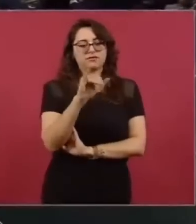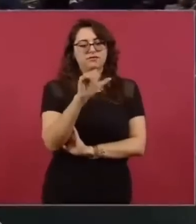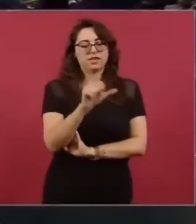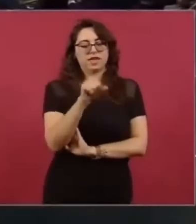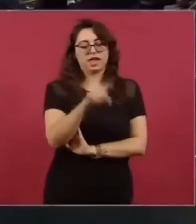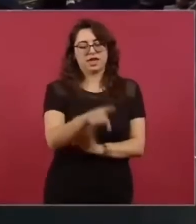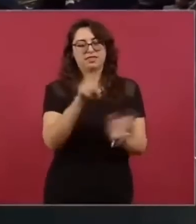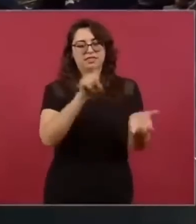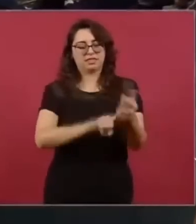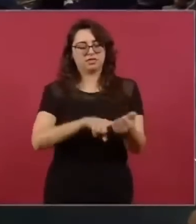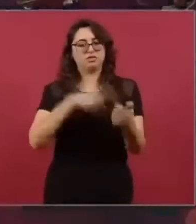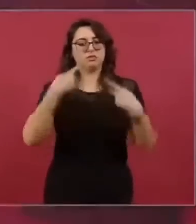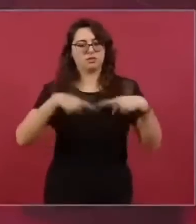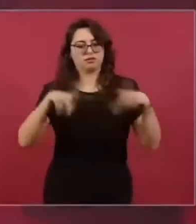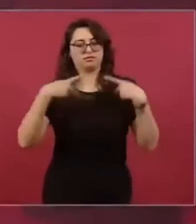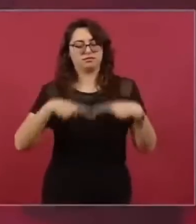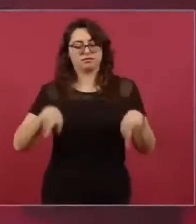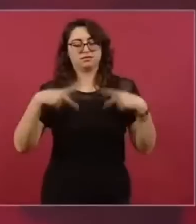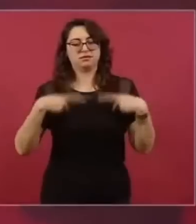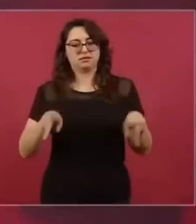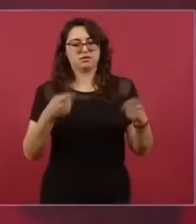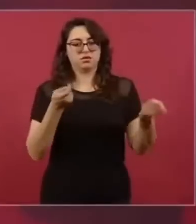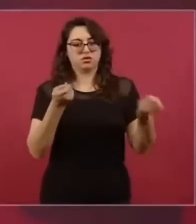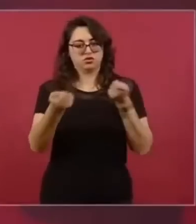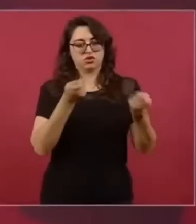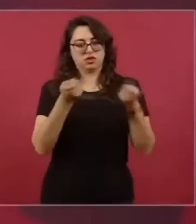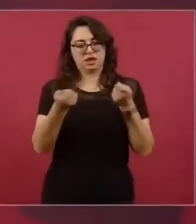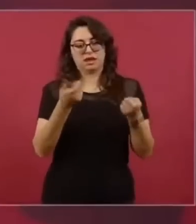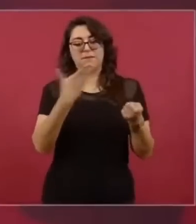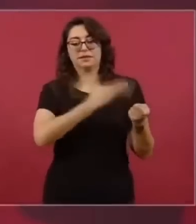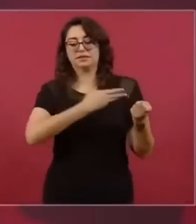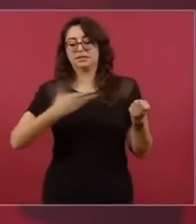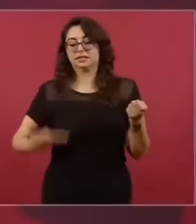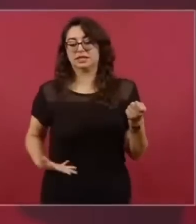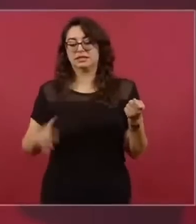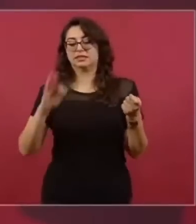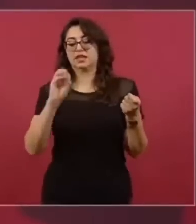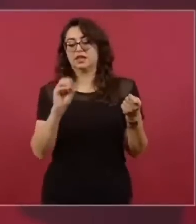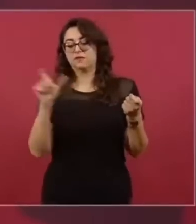por Fox y por Calderón, son historias,